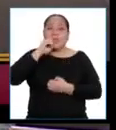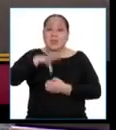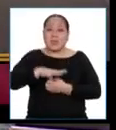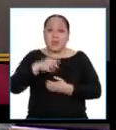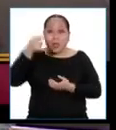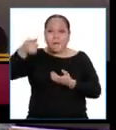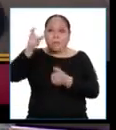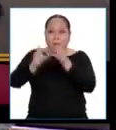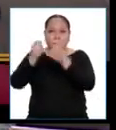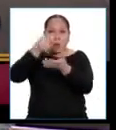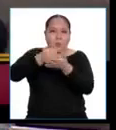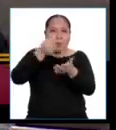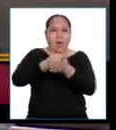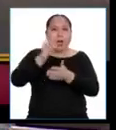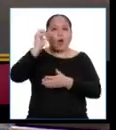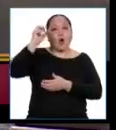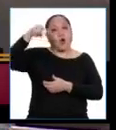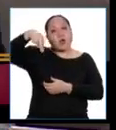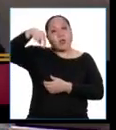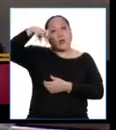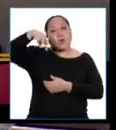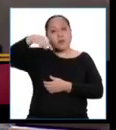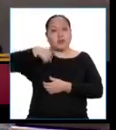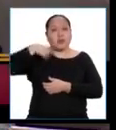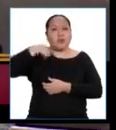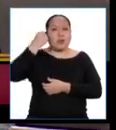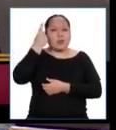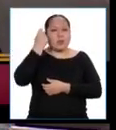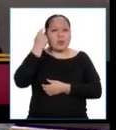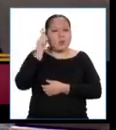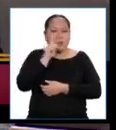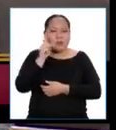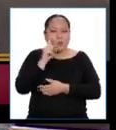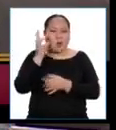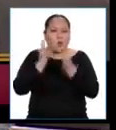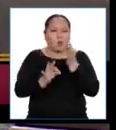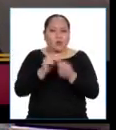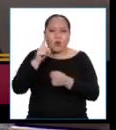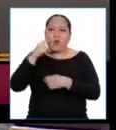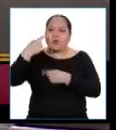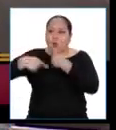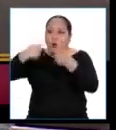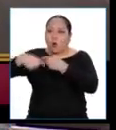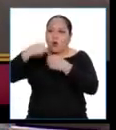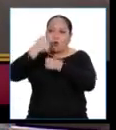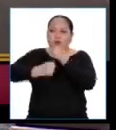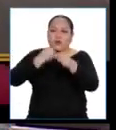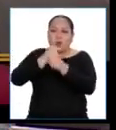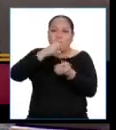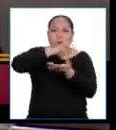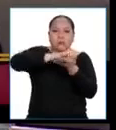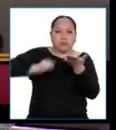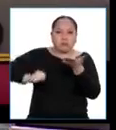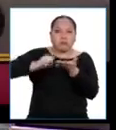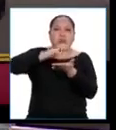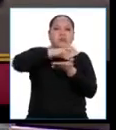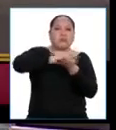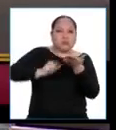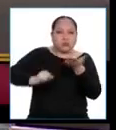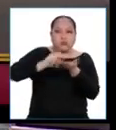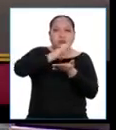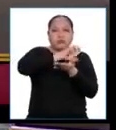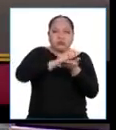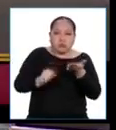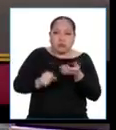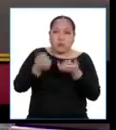ONP. Y les entiendo, porque no es justo que año tras año les hayan descontado. Y ahora cuando